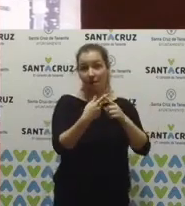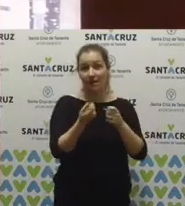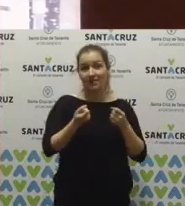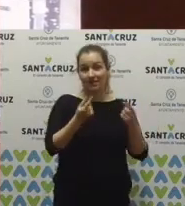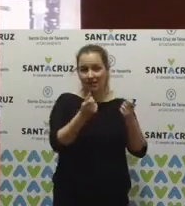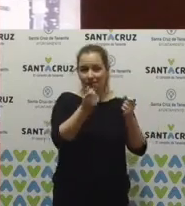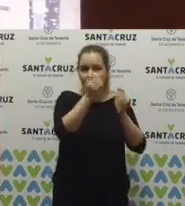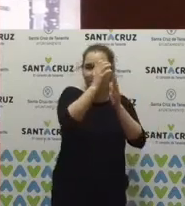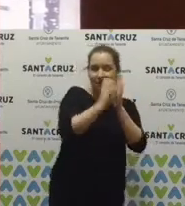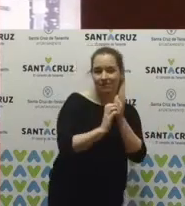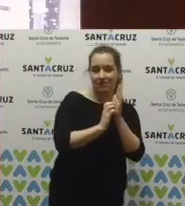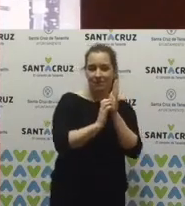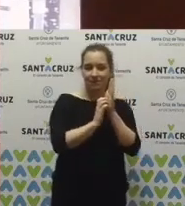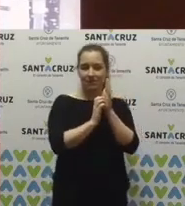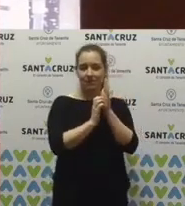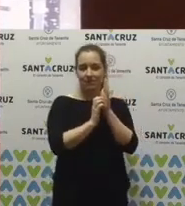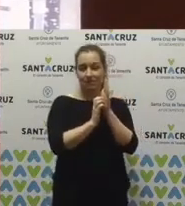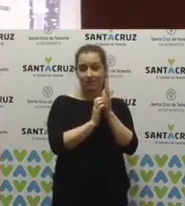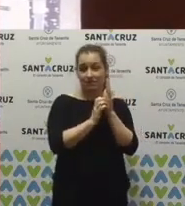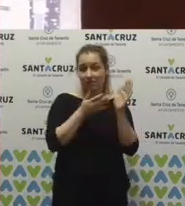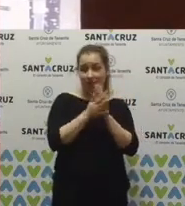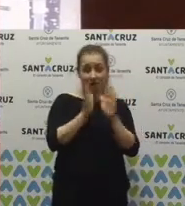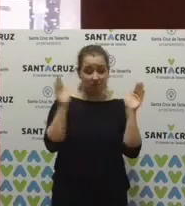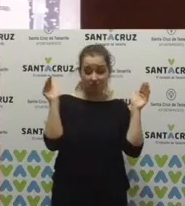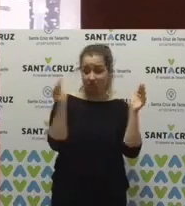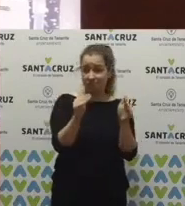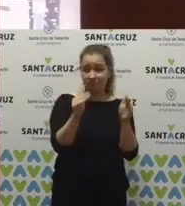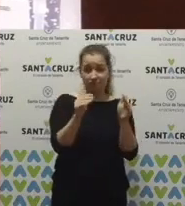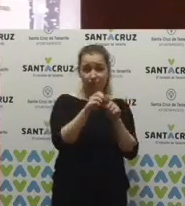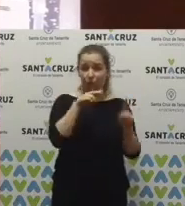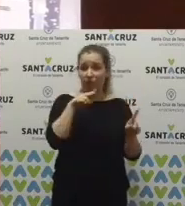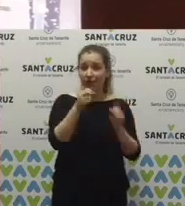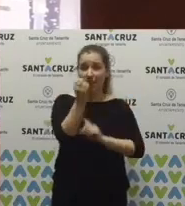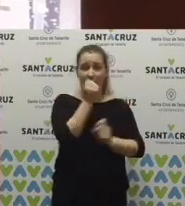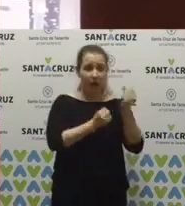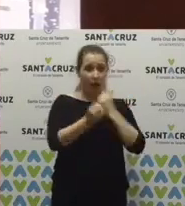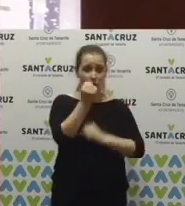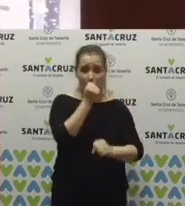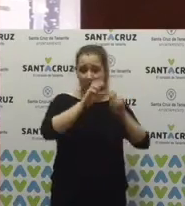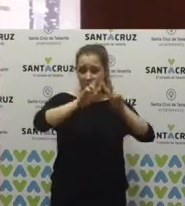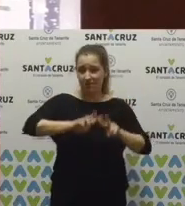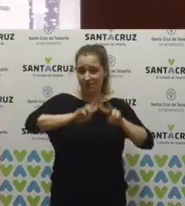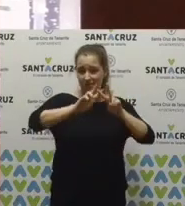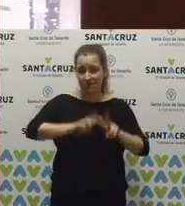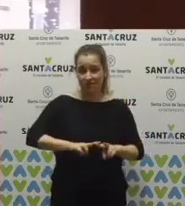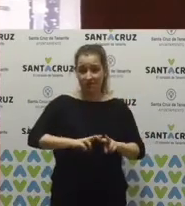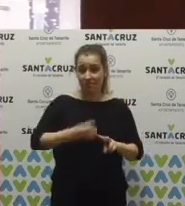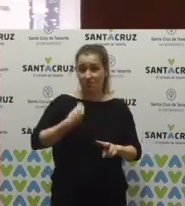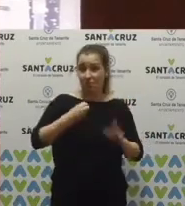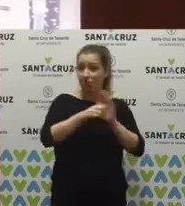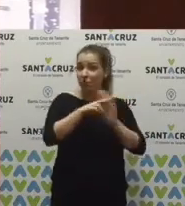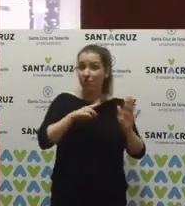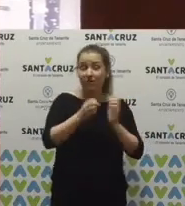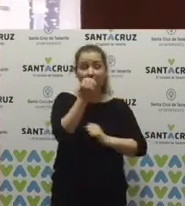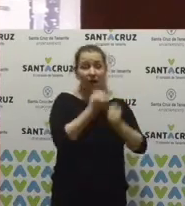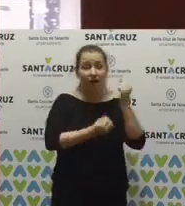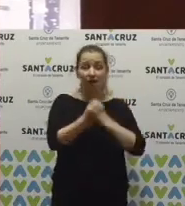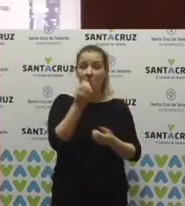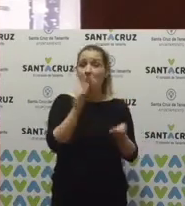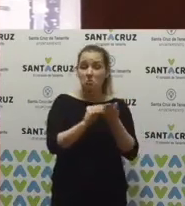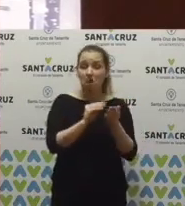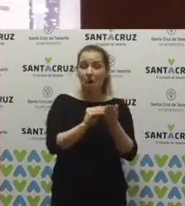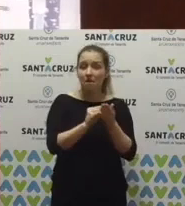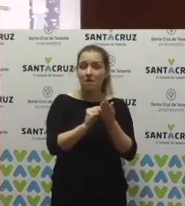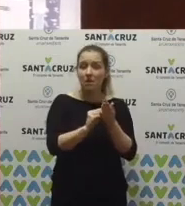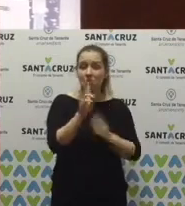tipo económico no economicistas prácticamente entonces quiero decir que esto desde el punto de vista económico muchas veces es rentable